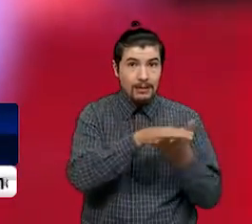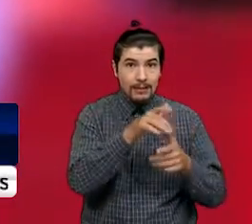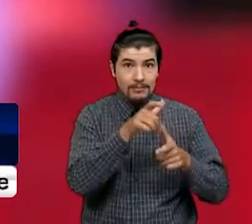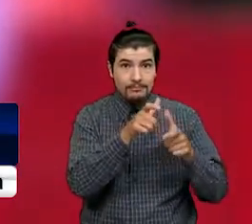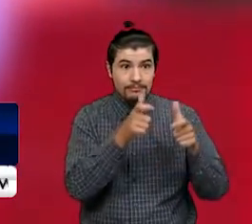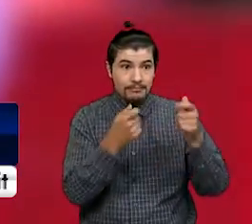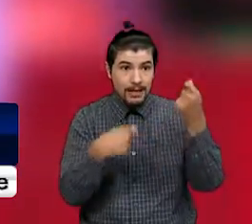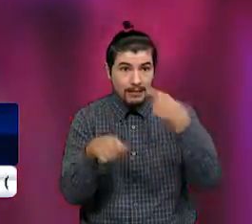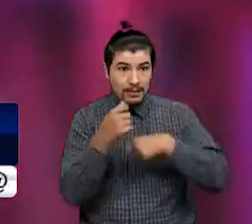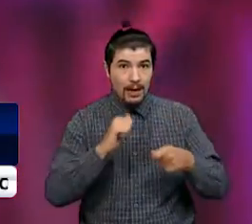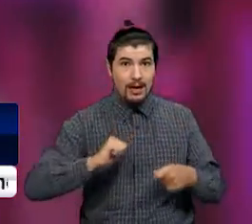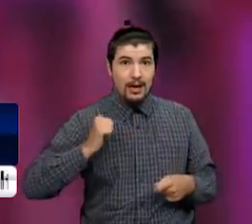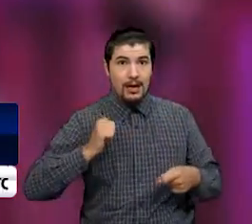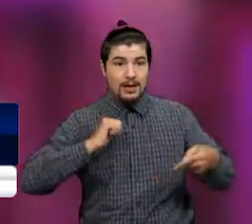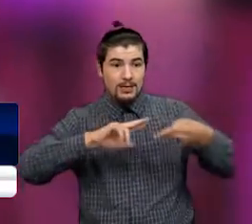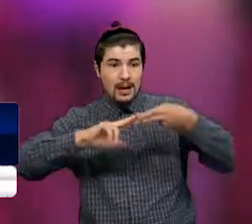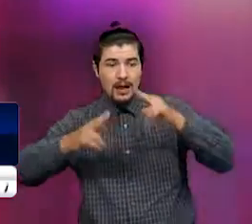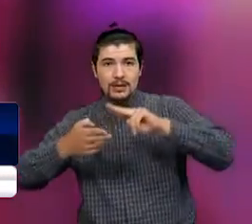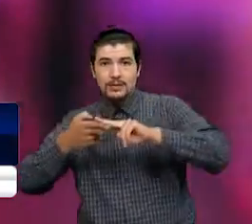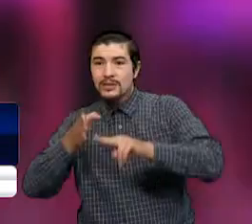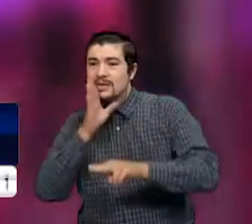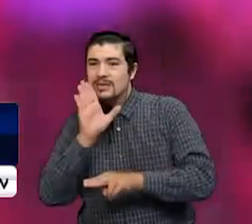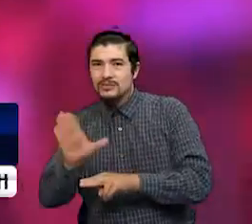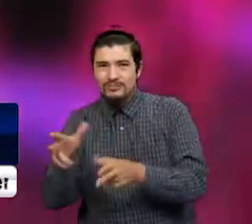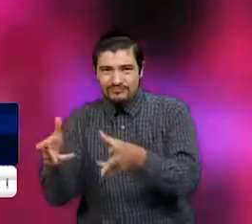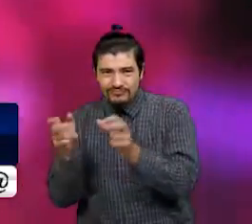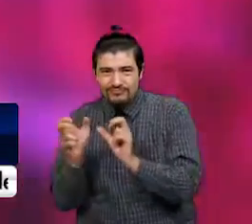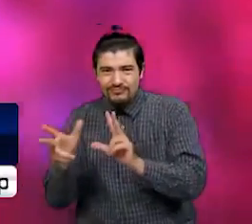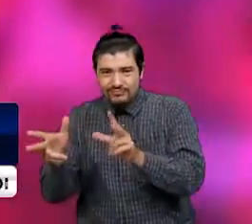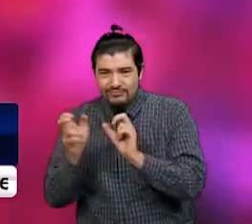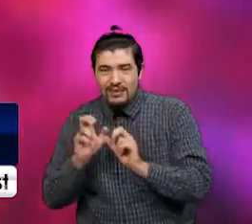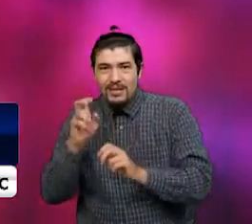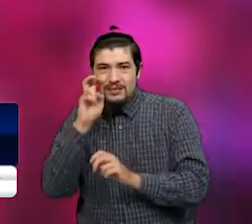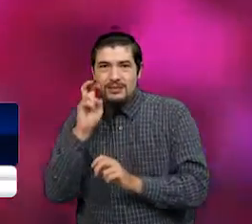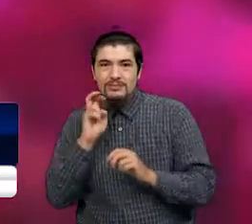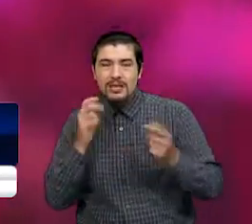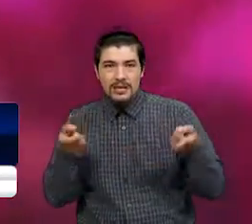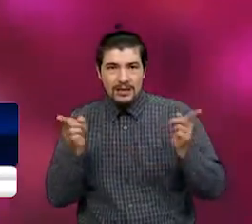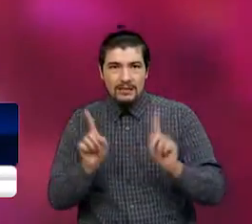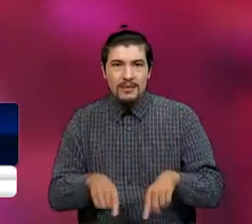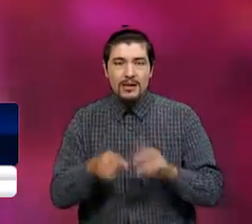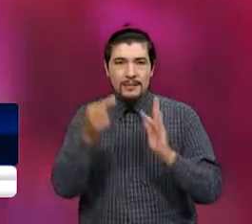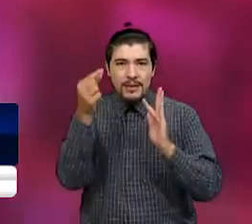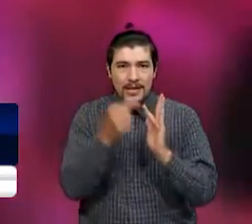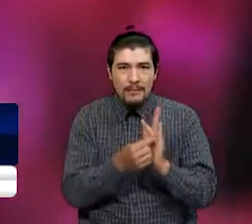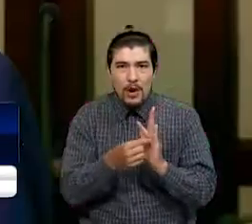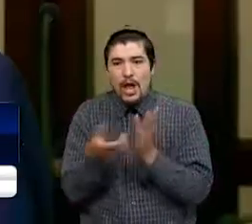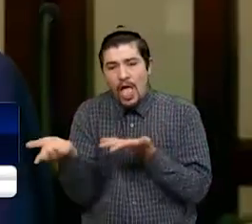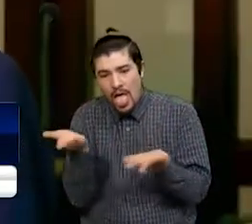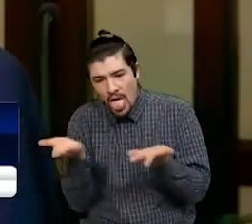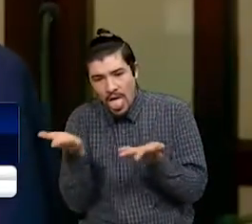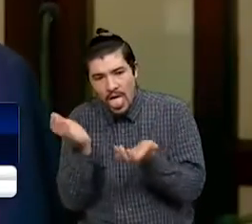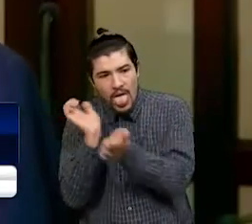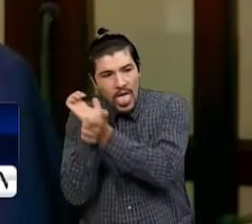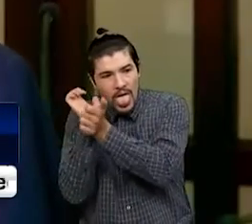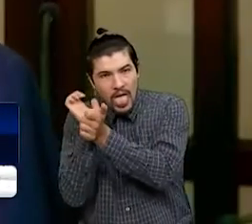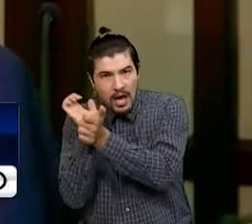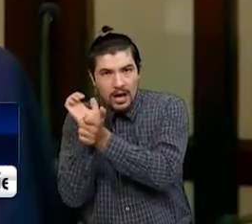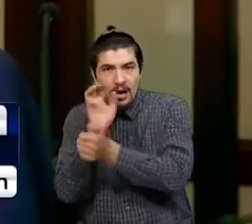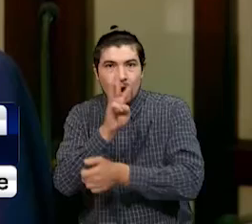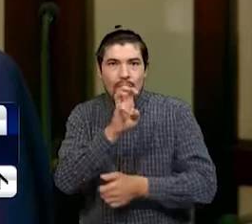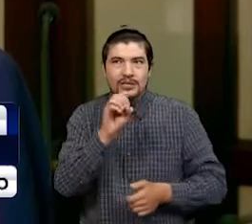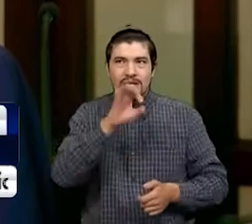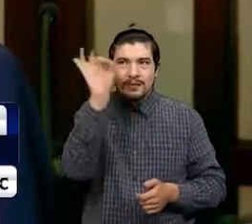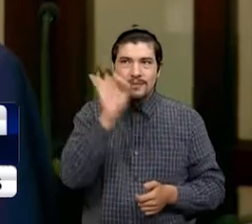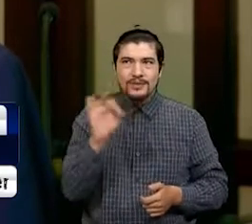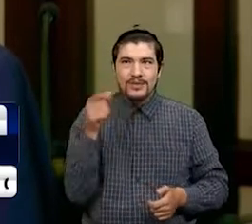personas están relacionados con la explotación sexual y el matrimonio servil. Es que el 80% de los casos de víctimas de